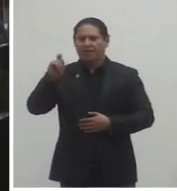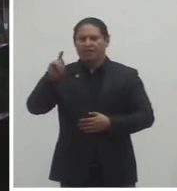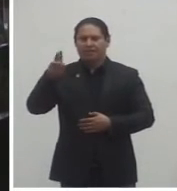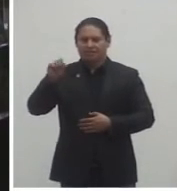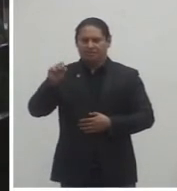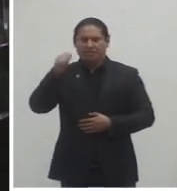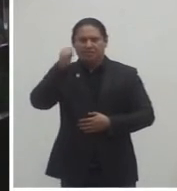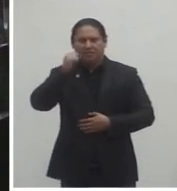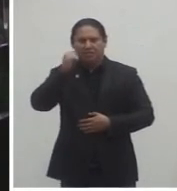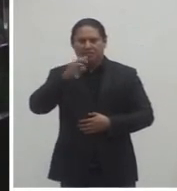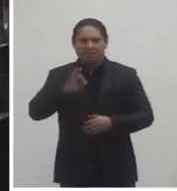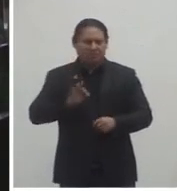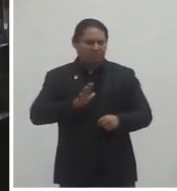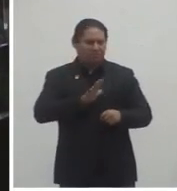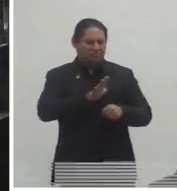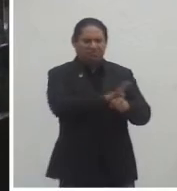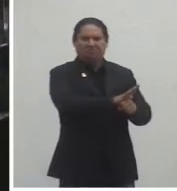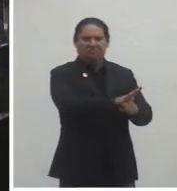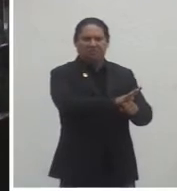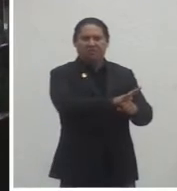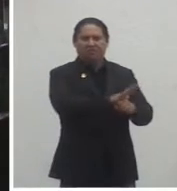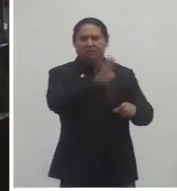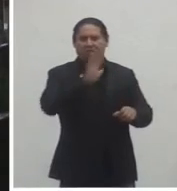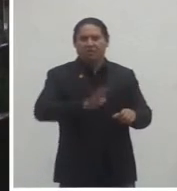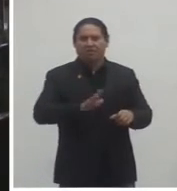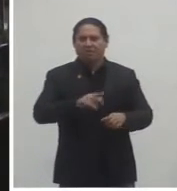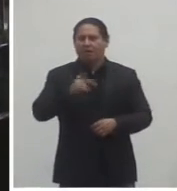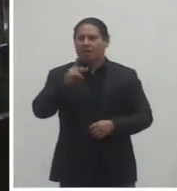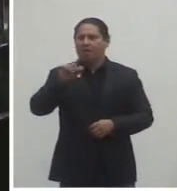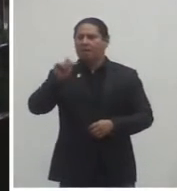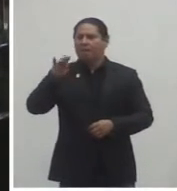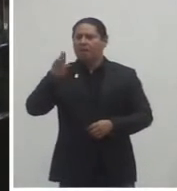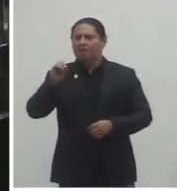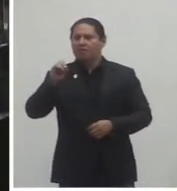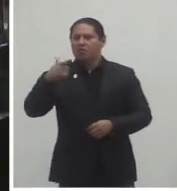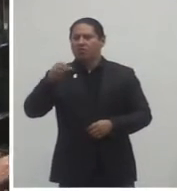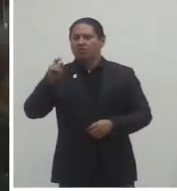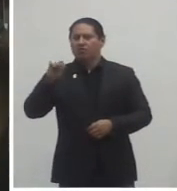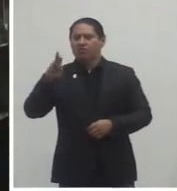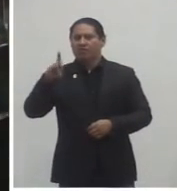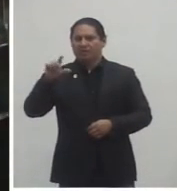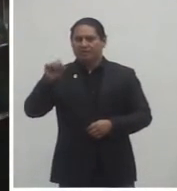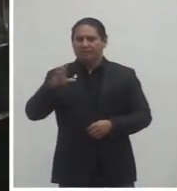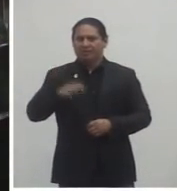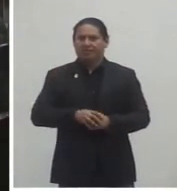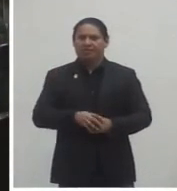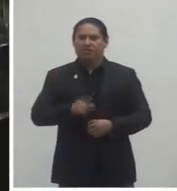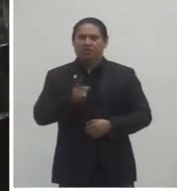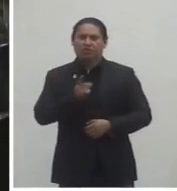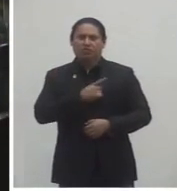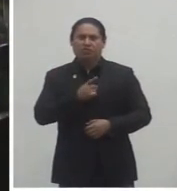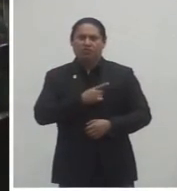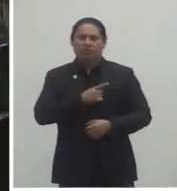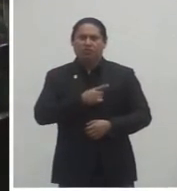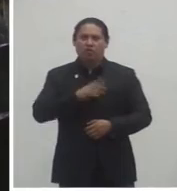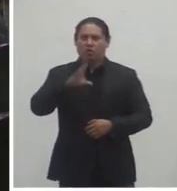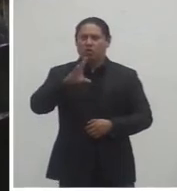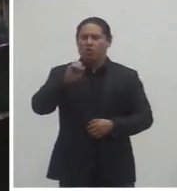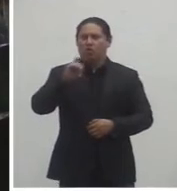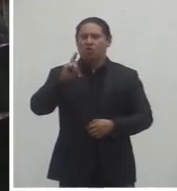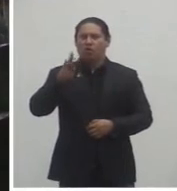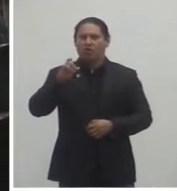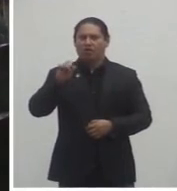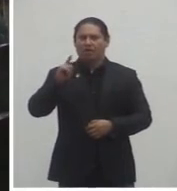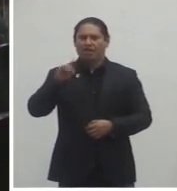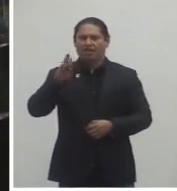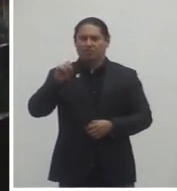de dominación, era lo que don Pablo González Casanova llamó de colonialismo interno, sin